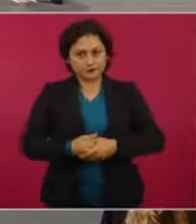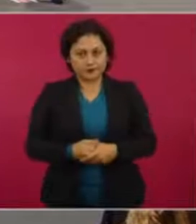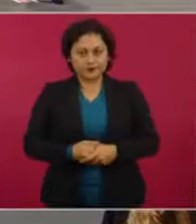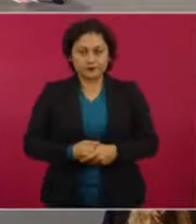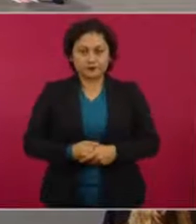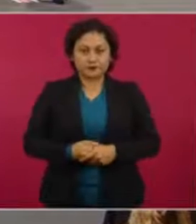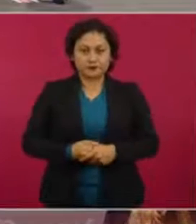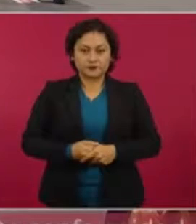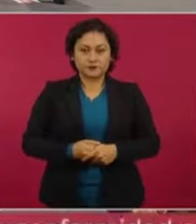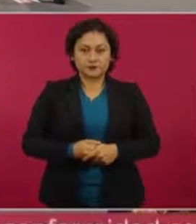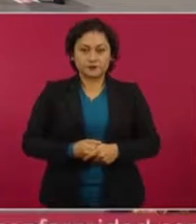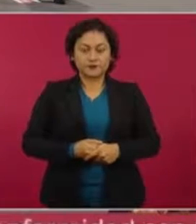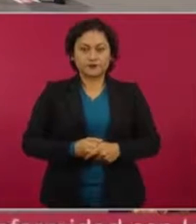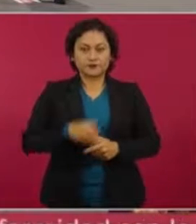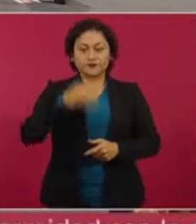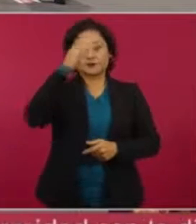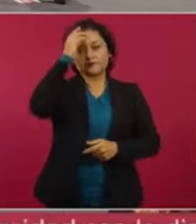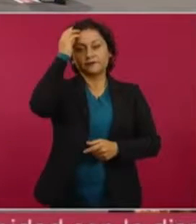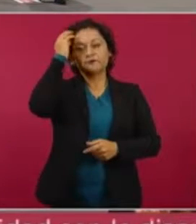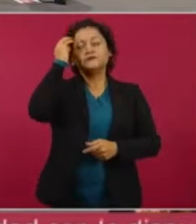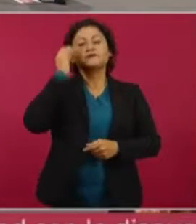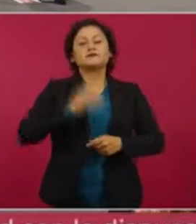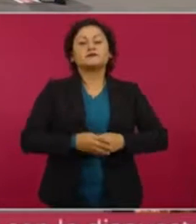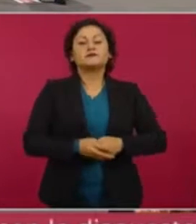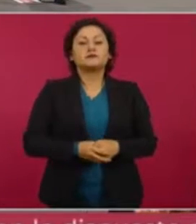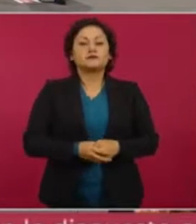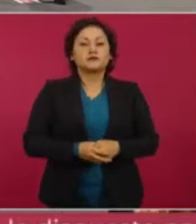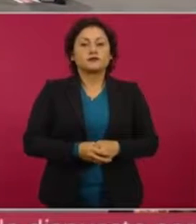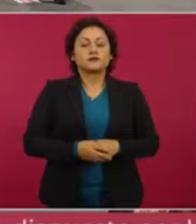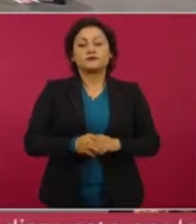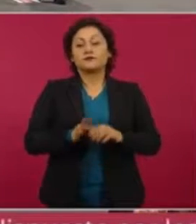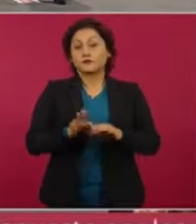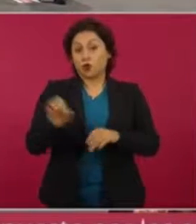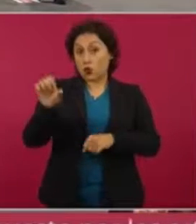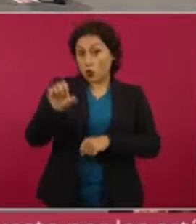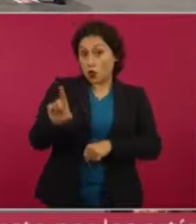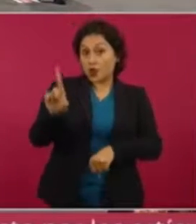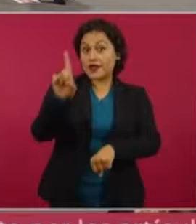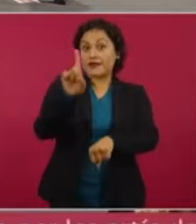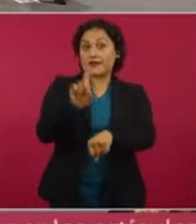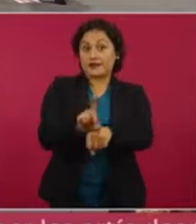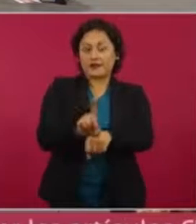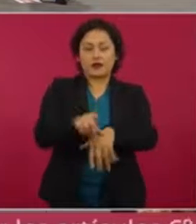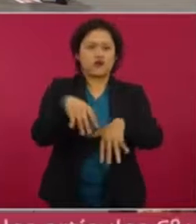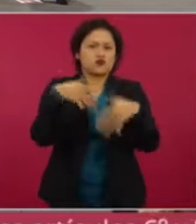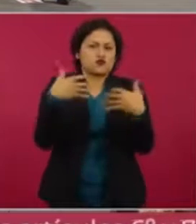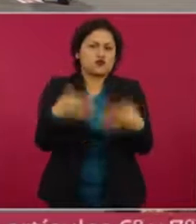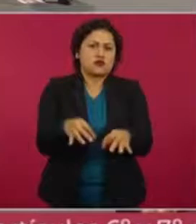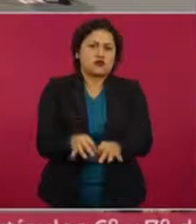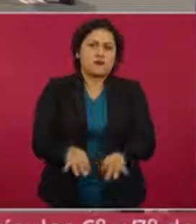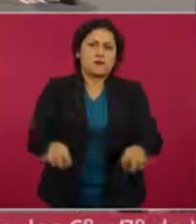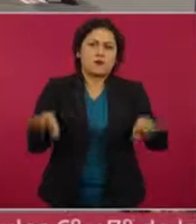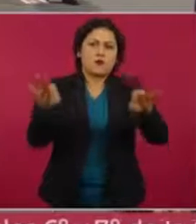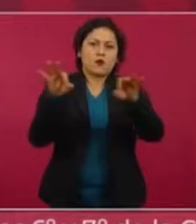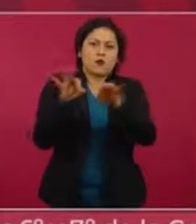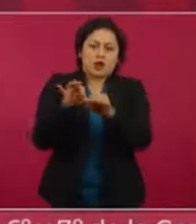Hoy es un día pues, histórico.